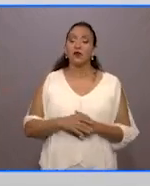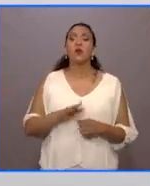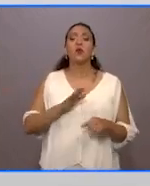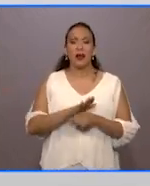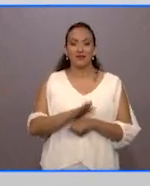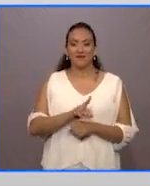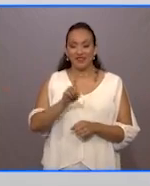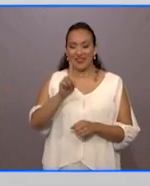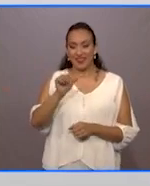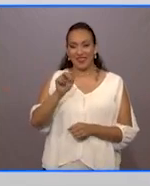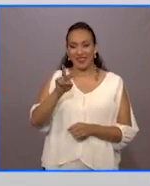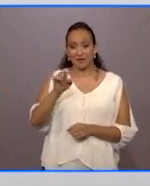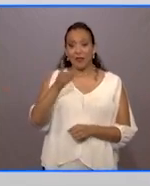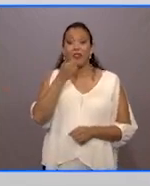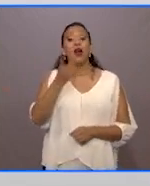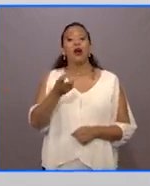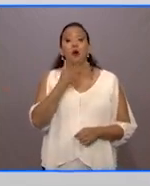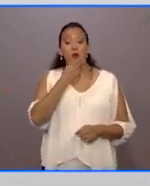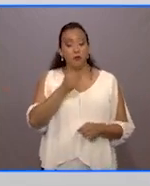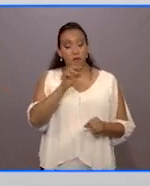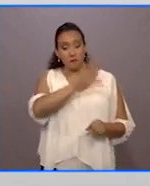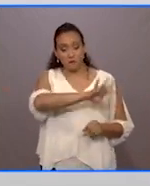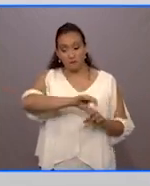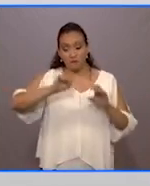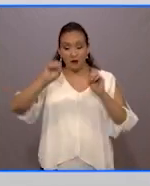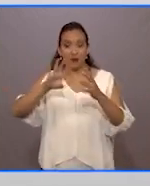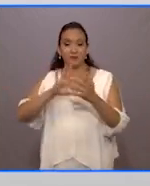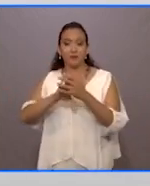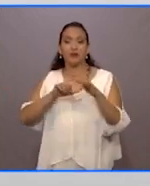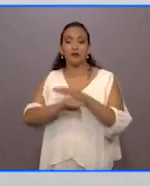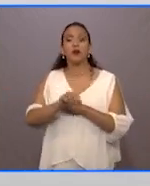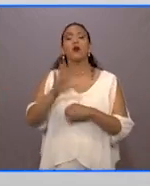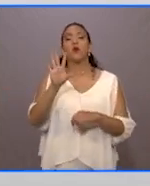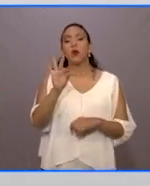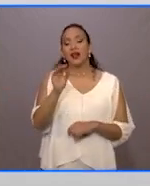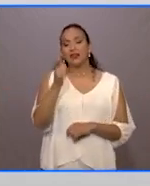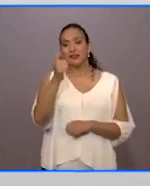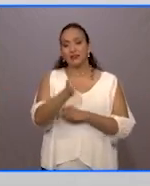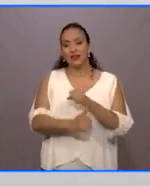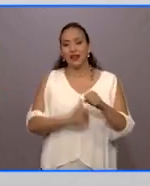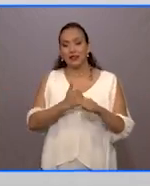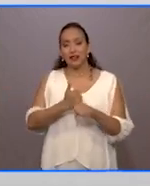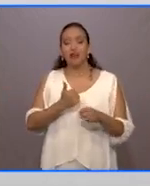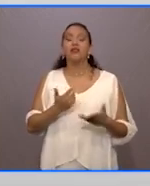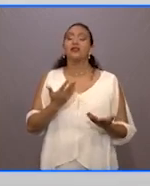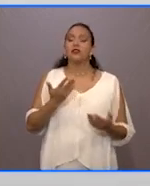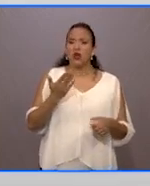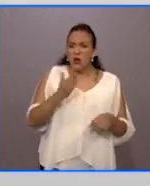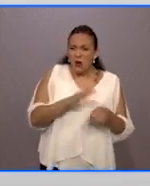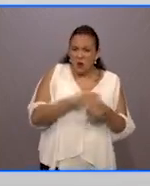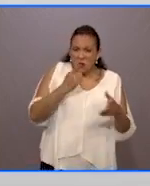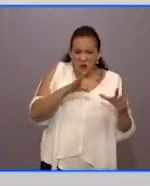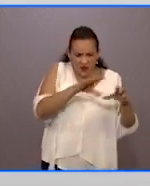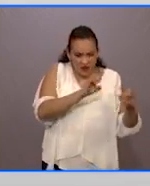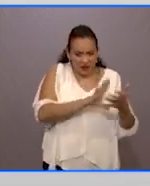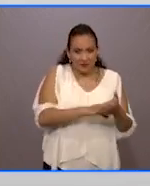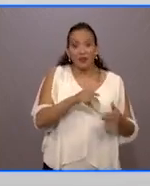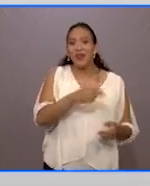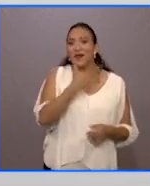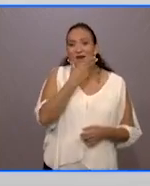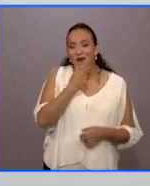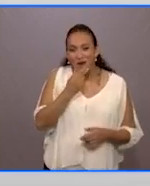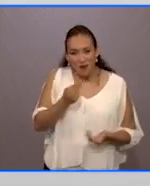Hernández Salazar, condenado a 46 años de prisión por ser crítico del megaproyecto del corredor interoceánico en